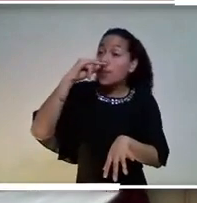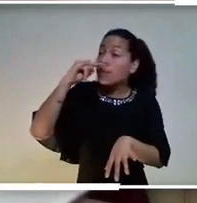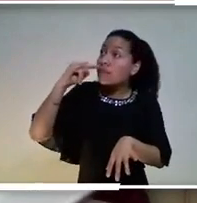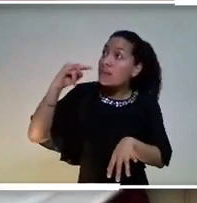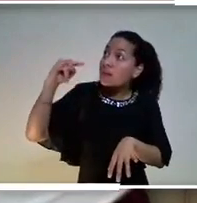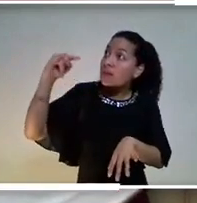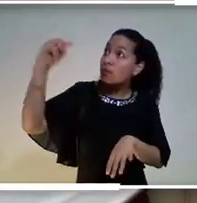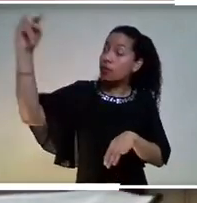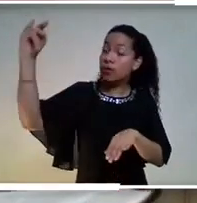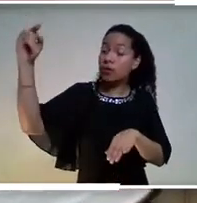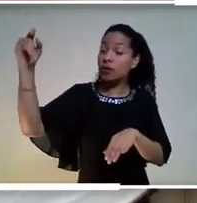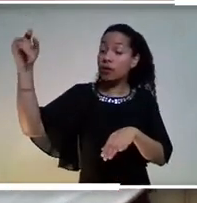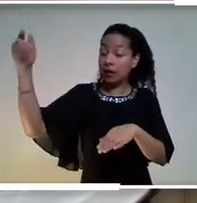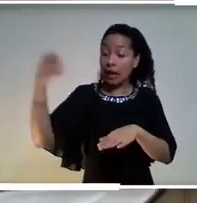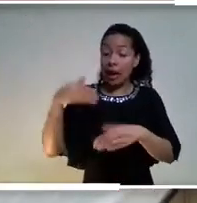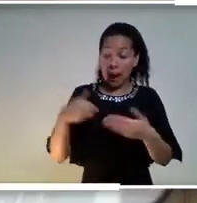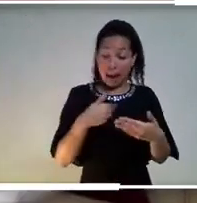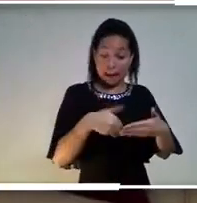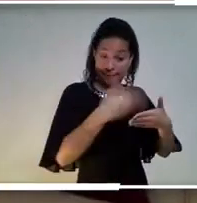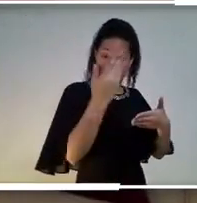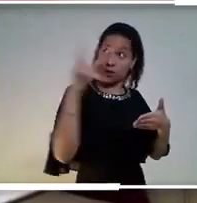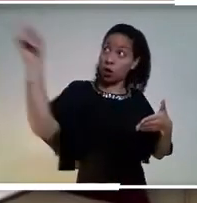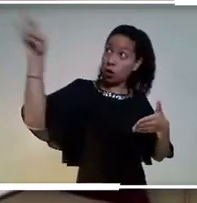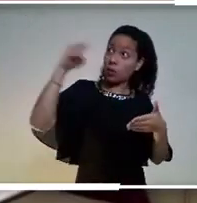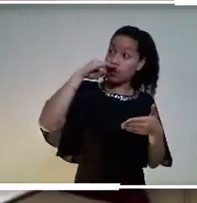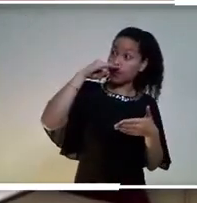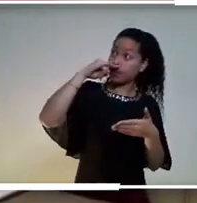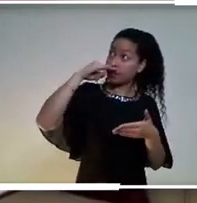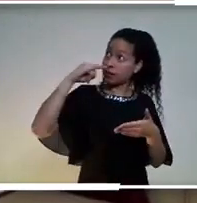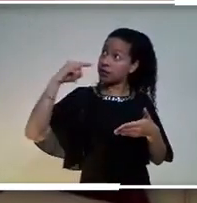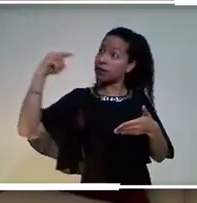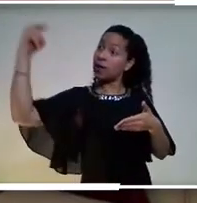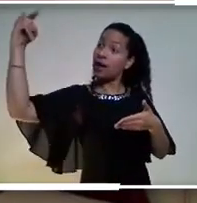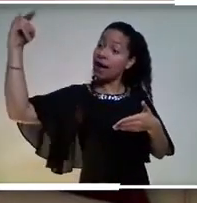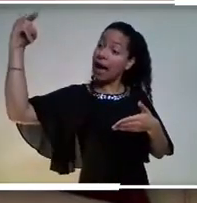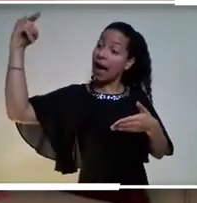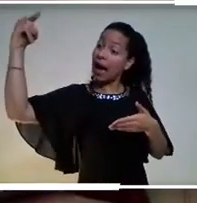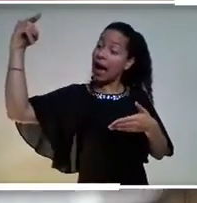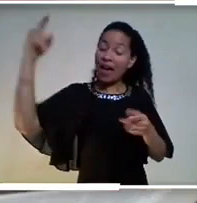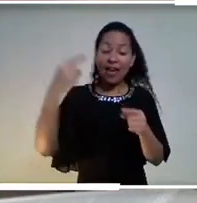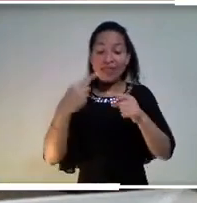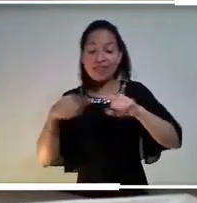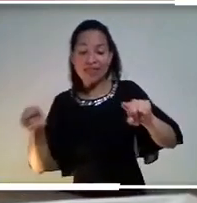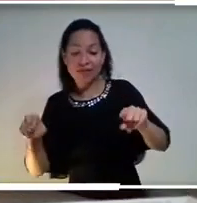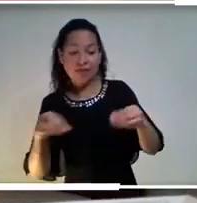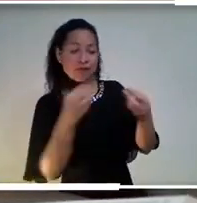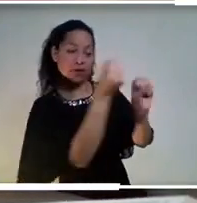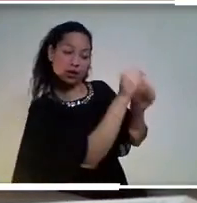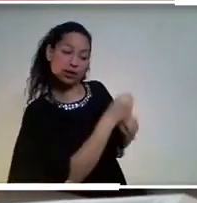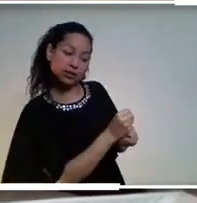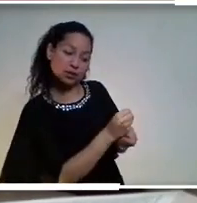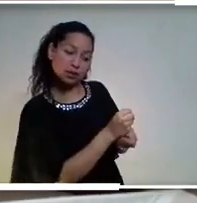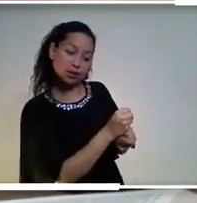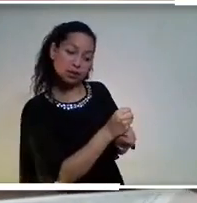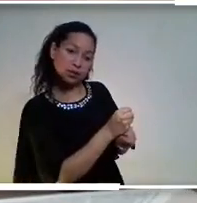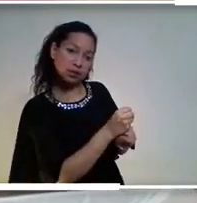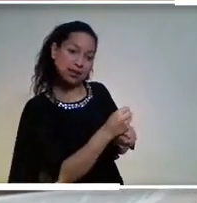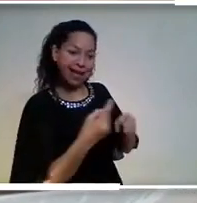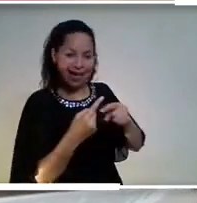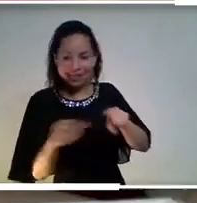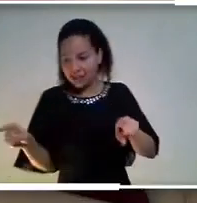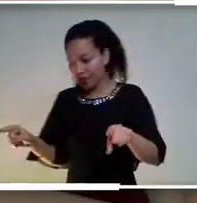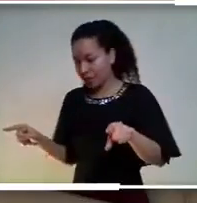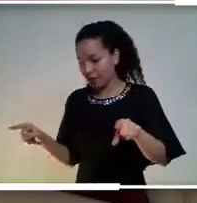al morir es exactamente el proceso inverso a la creación el polvo vuelve al polvo de ese génesis 319